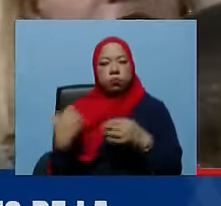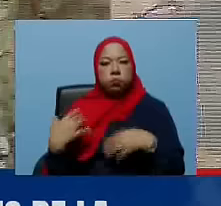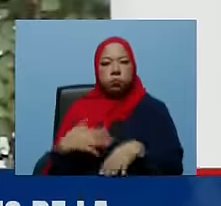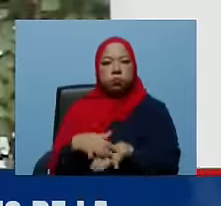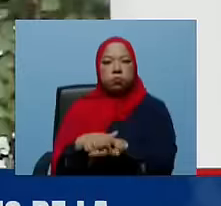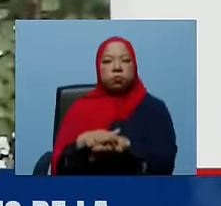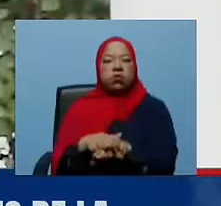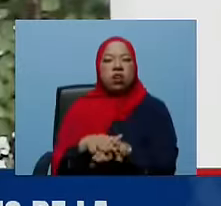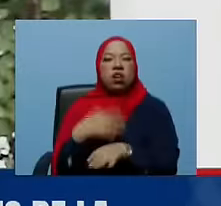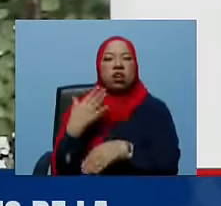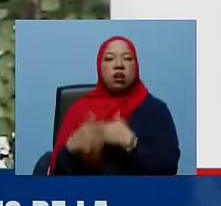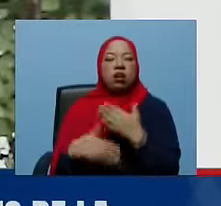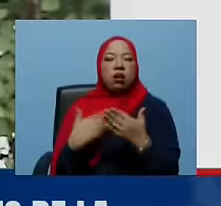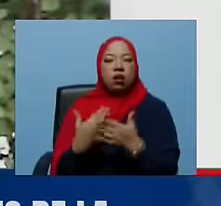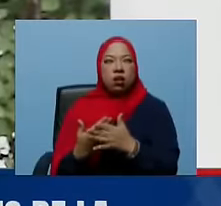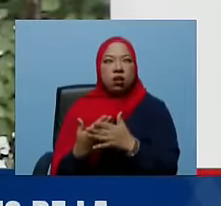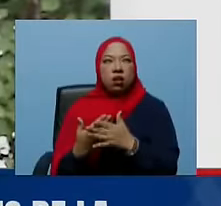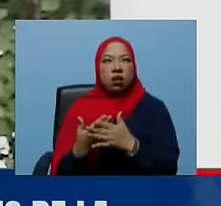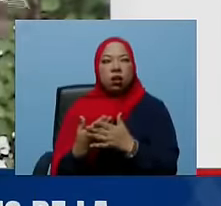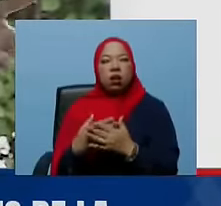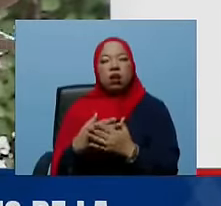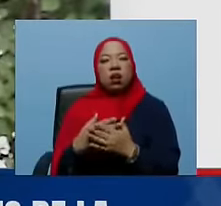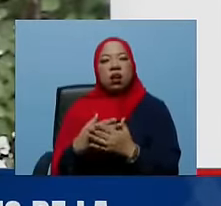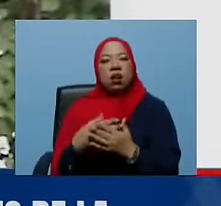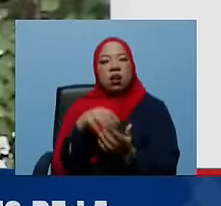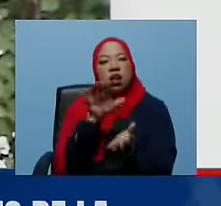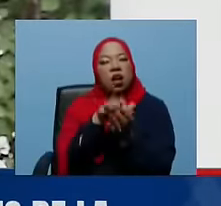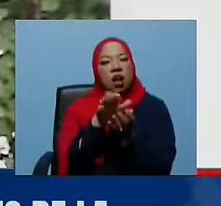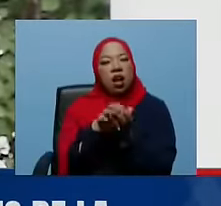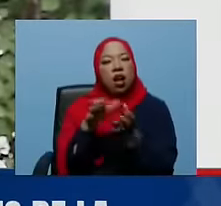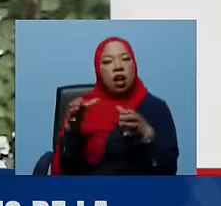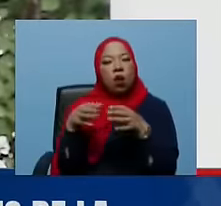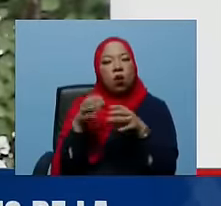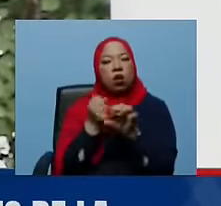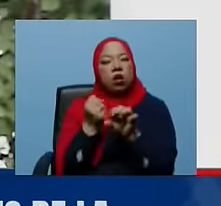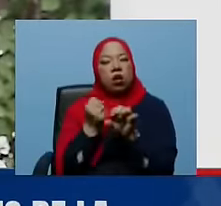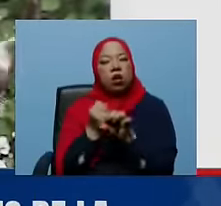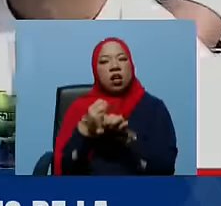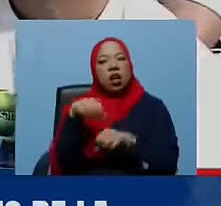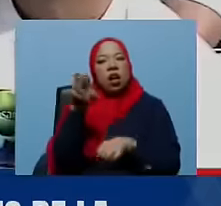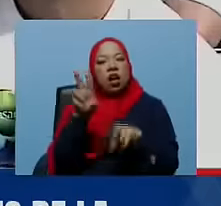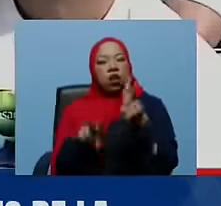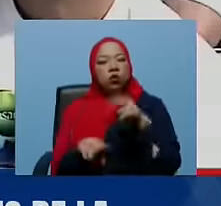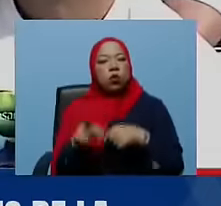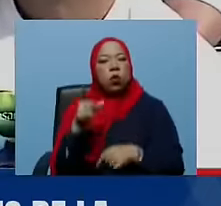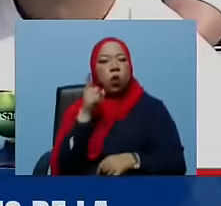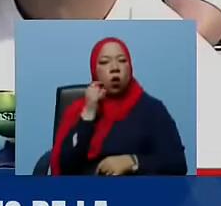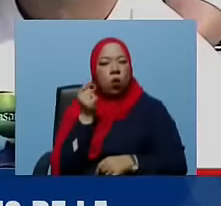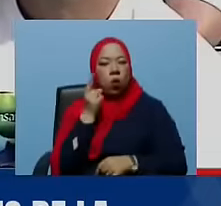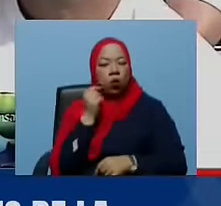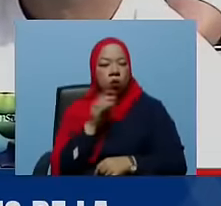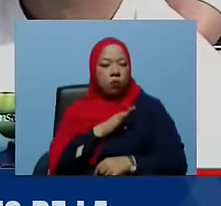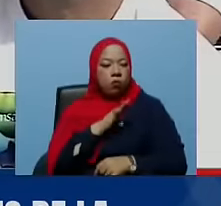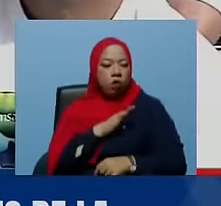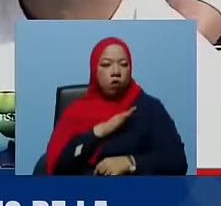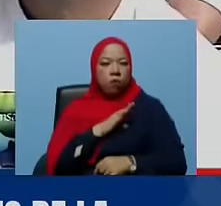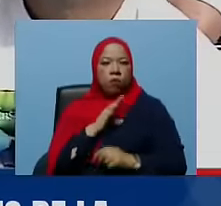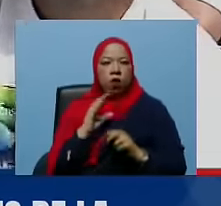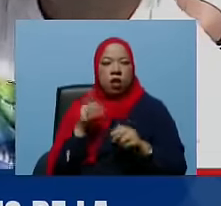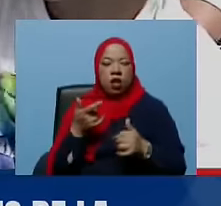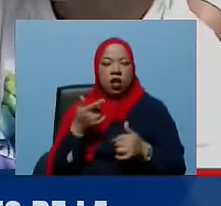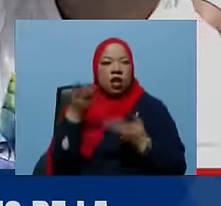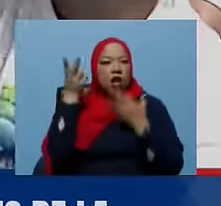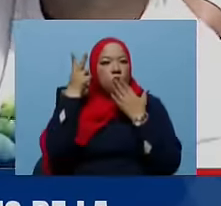Coche, expresan muchas esencias que expresan todas las raíces de donde nosotros tenemos